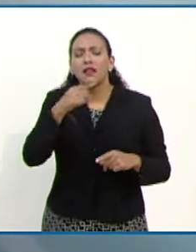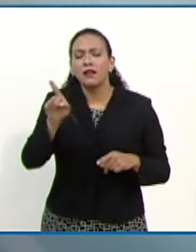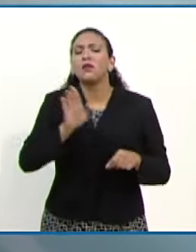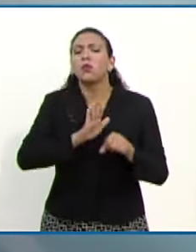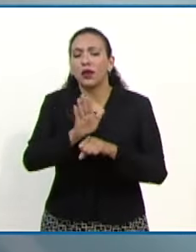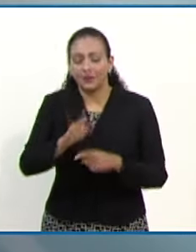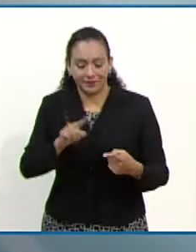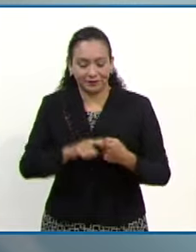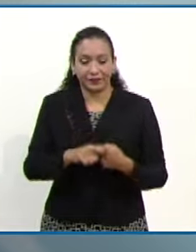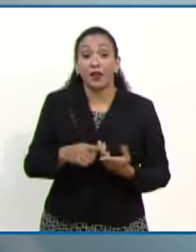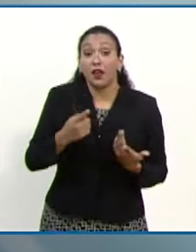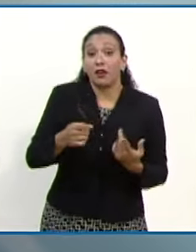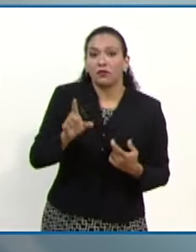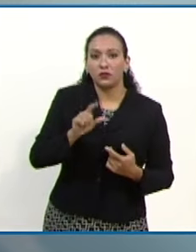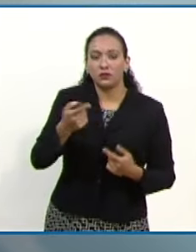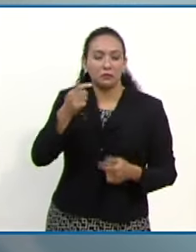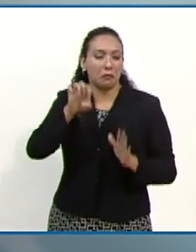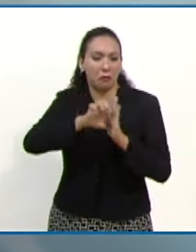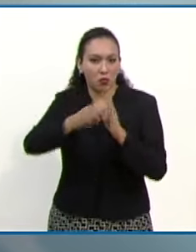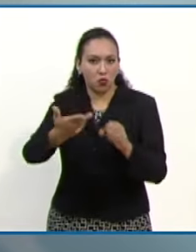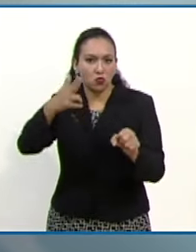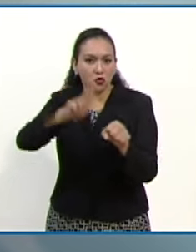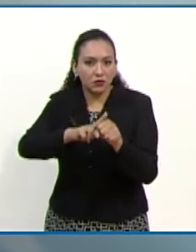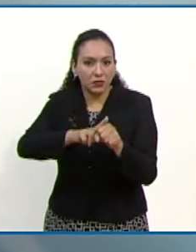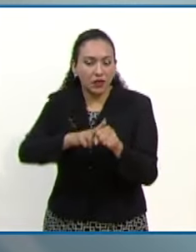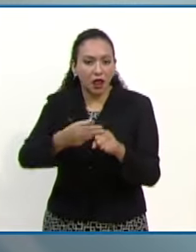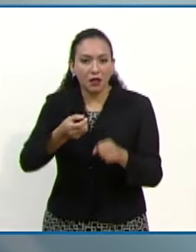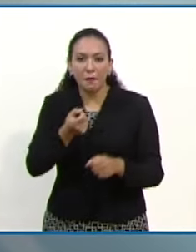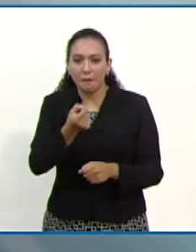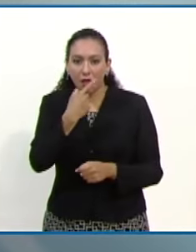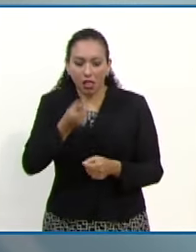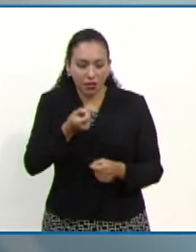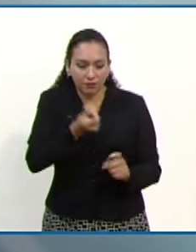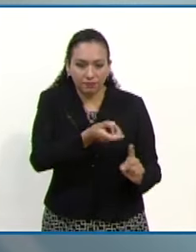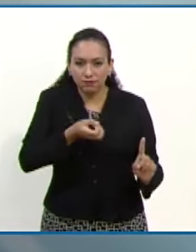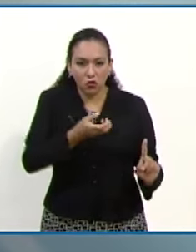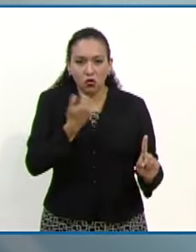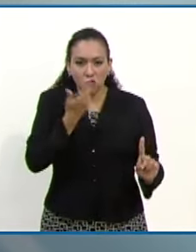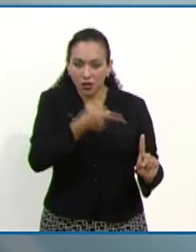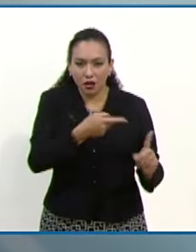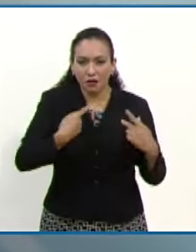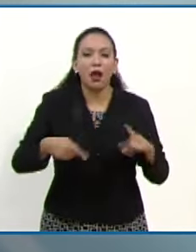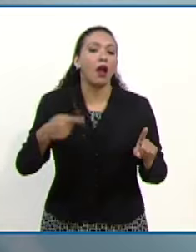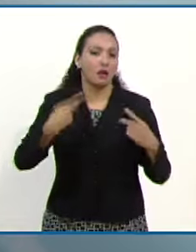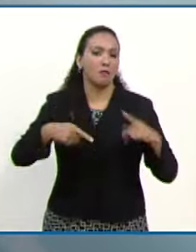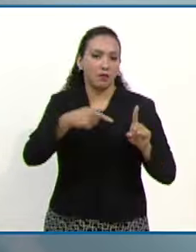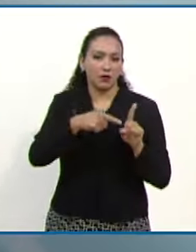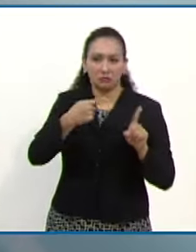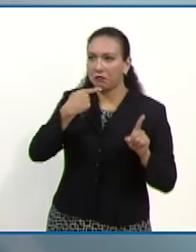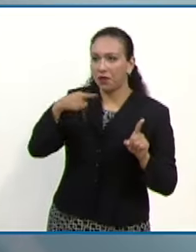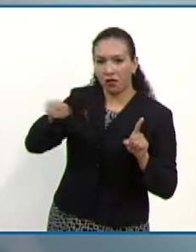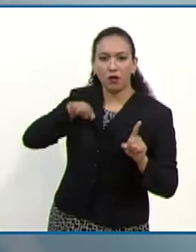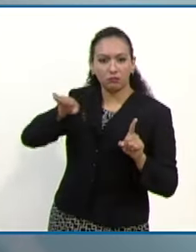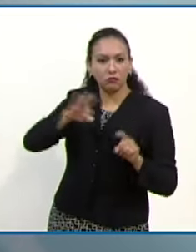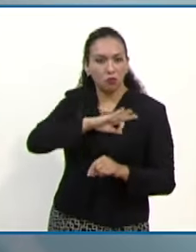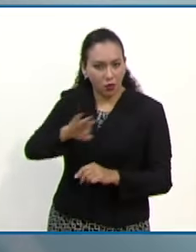salud no les han proporcionado y que con motivo de una suspensión nosotros podemos ordenar que se las den en un muy breve plazo.